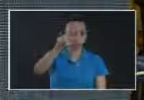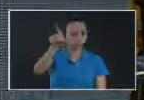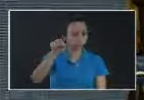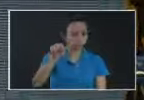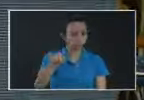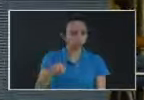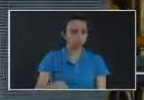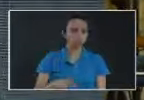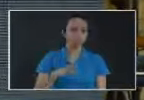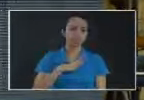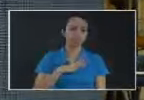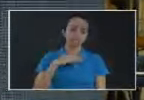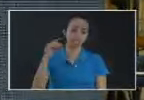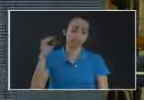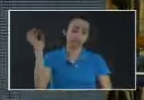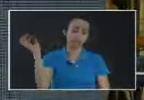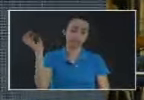¿Tienes la fecha?